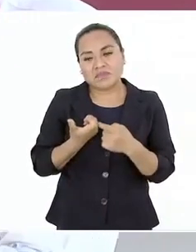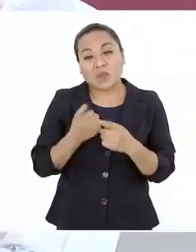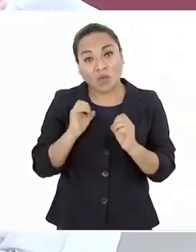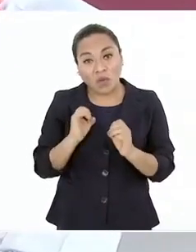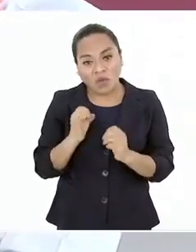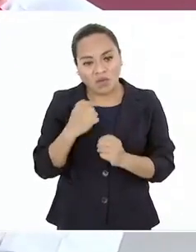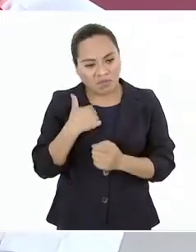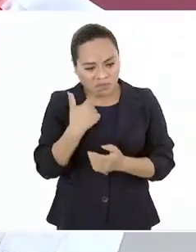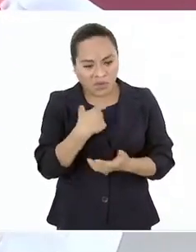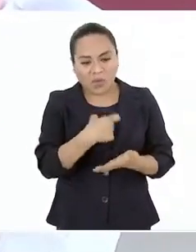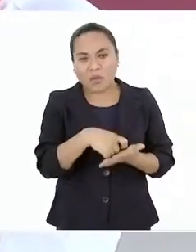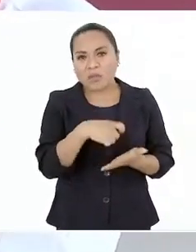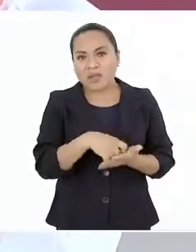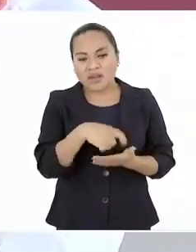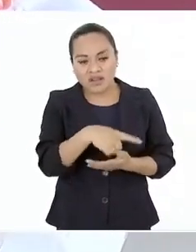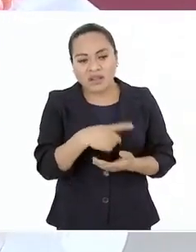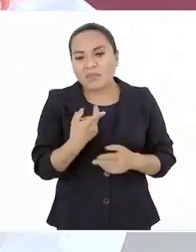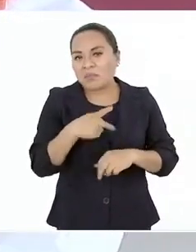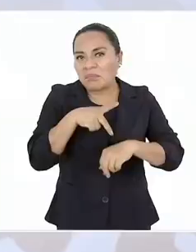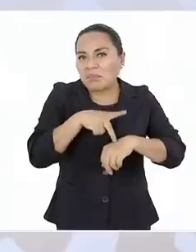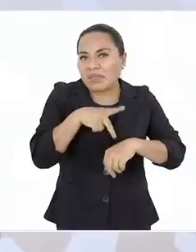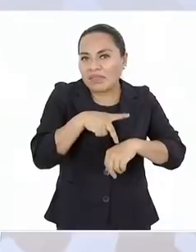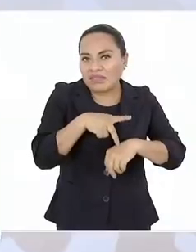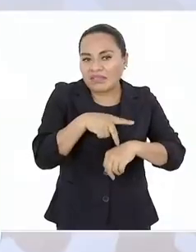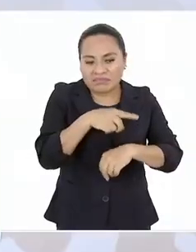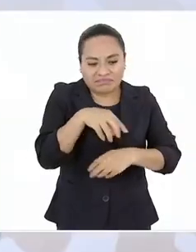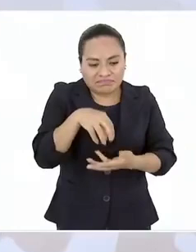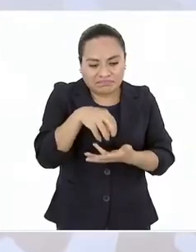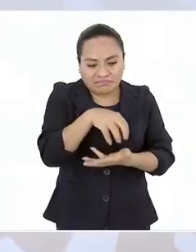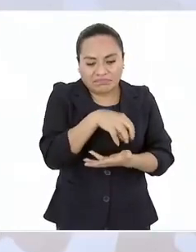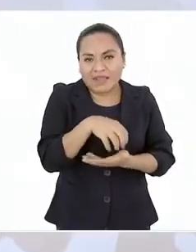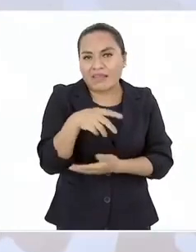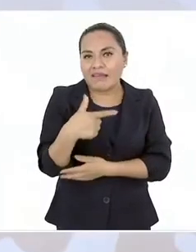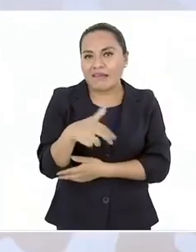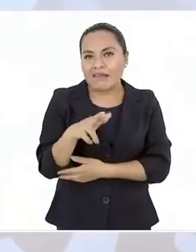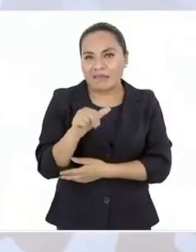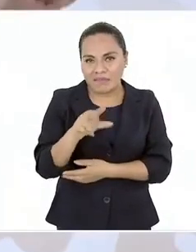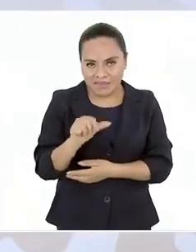mí la grava, o me